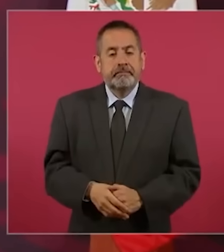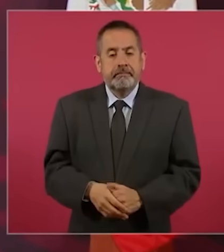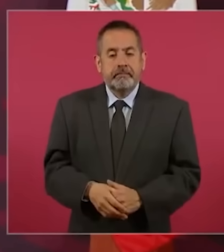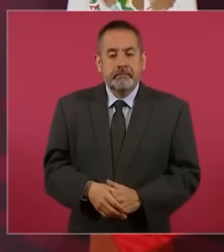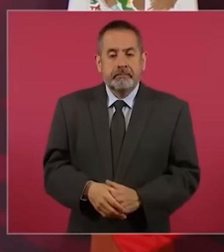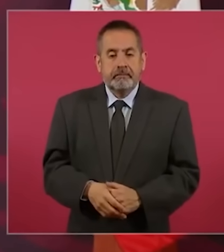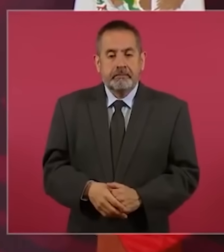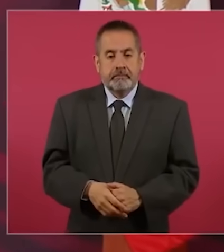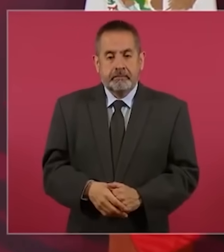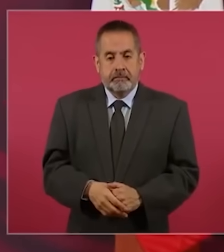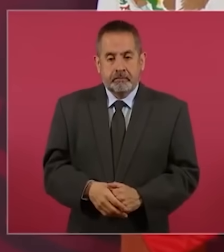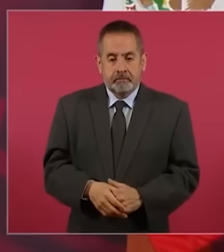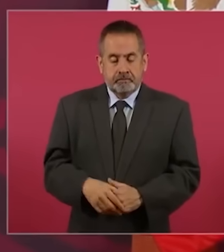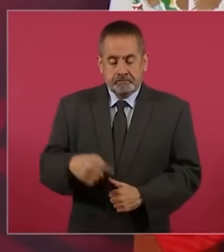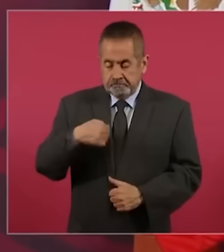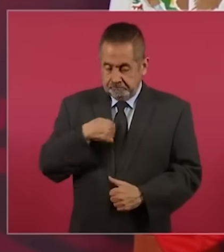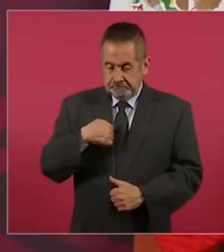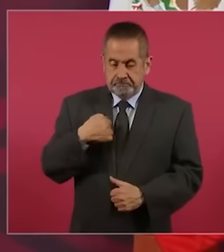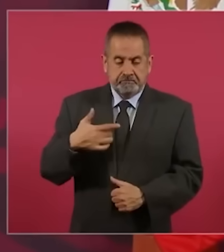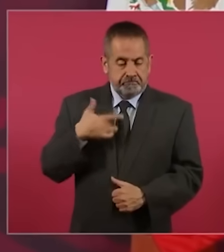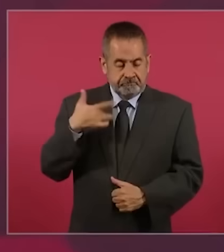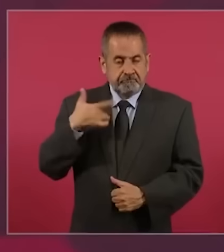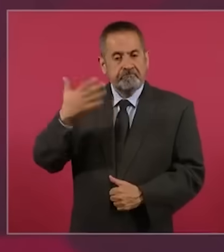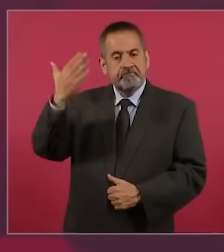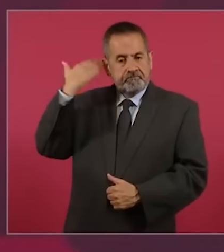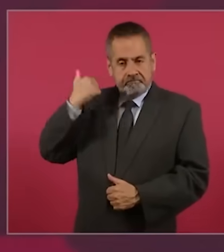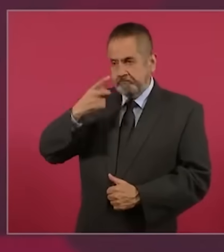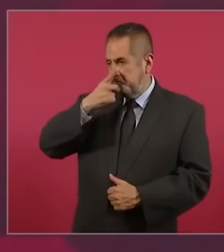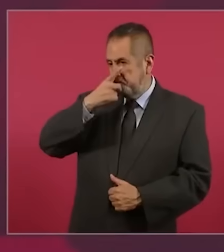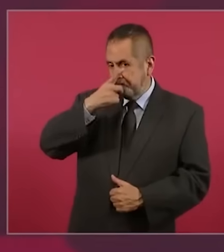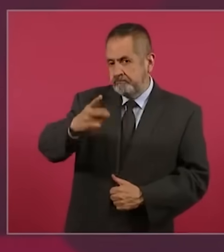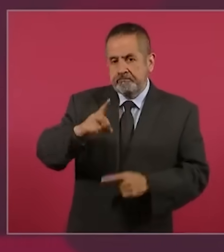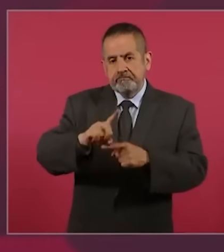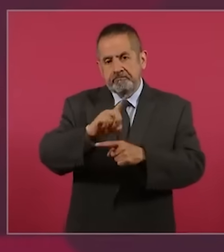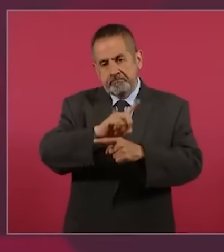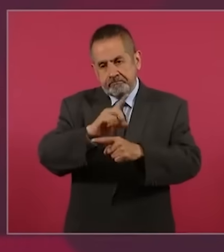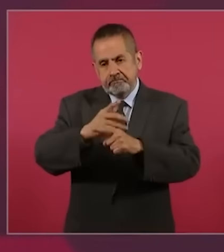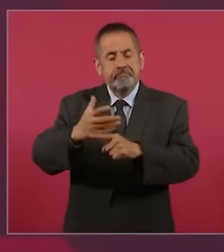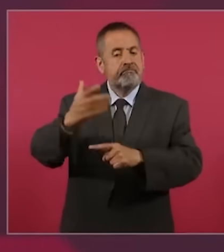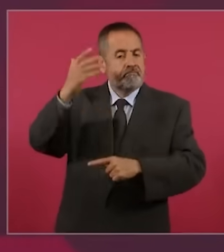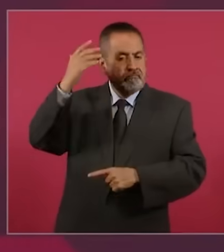como yo sostuve desde el principio,